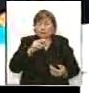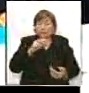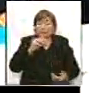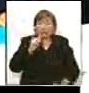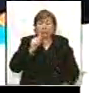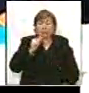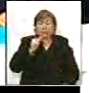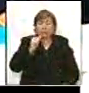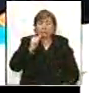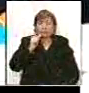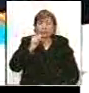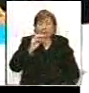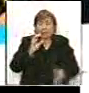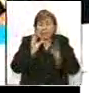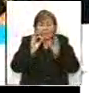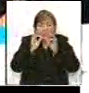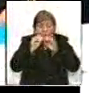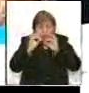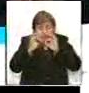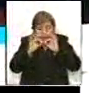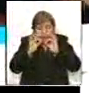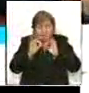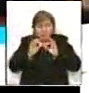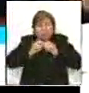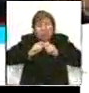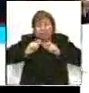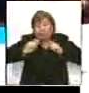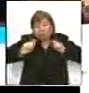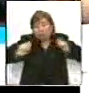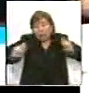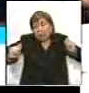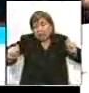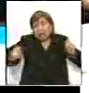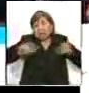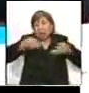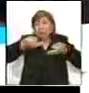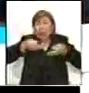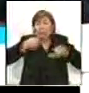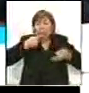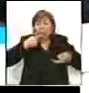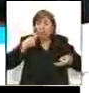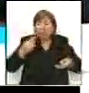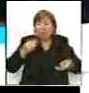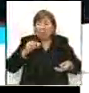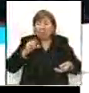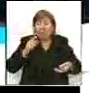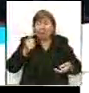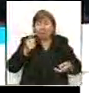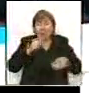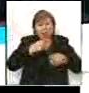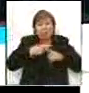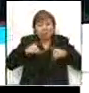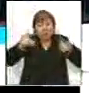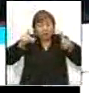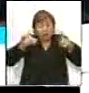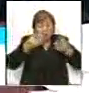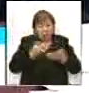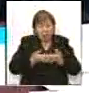esencia del proyecto, podría terminar alejándose de la realidad. Y lo dijo la congresista Glave, una cosa es la